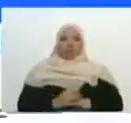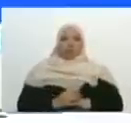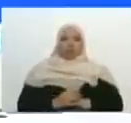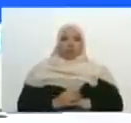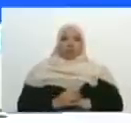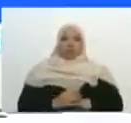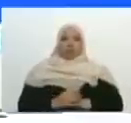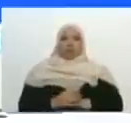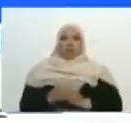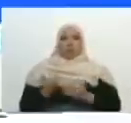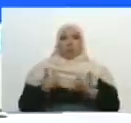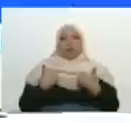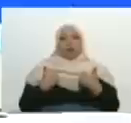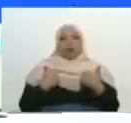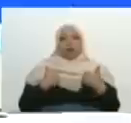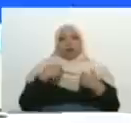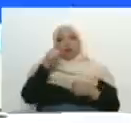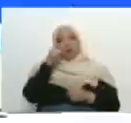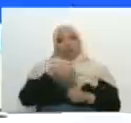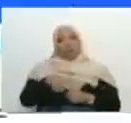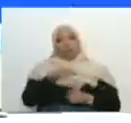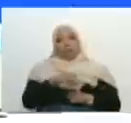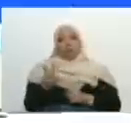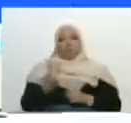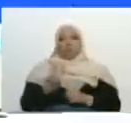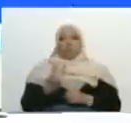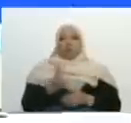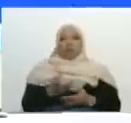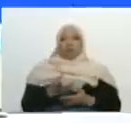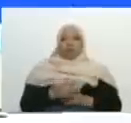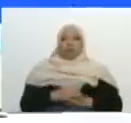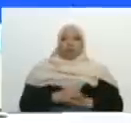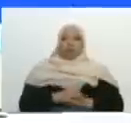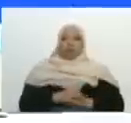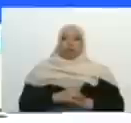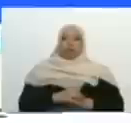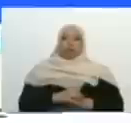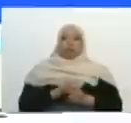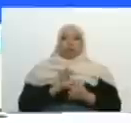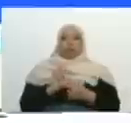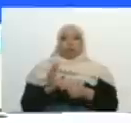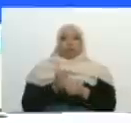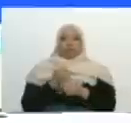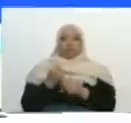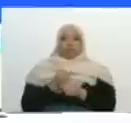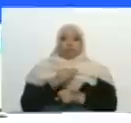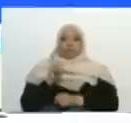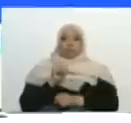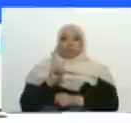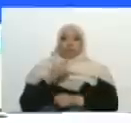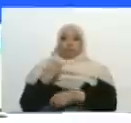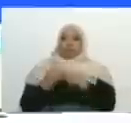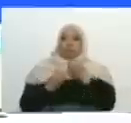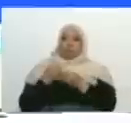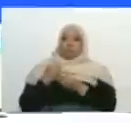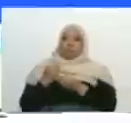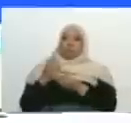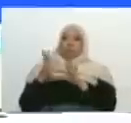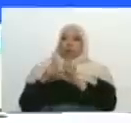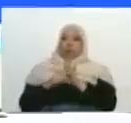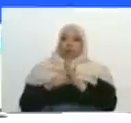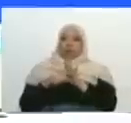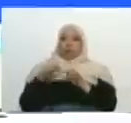por el daño que le han causado y le están causando al pueblo venezolano, por haberse prestado a este robo